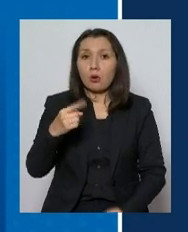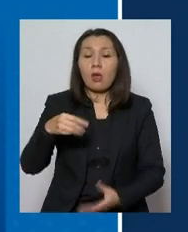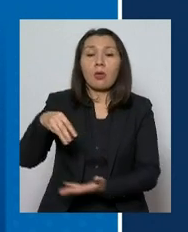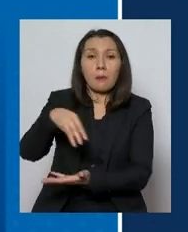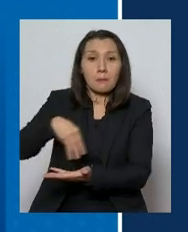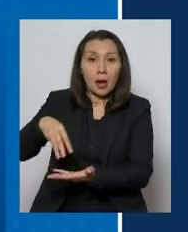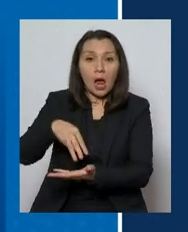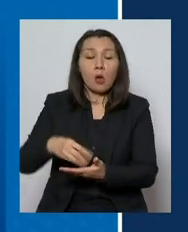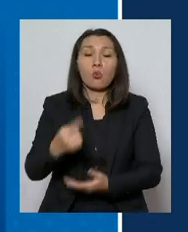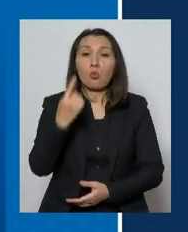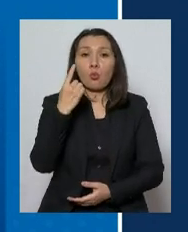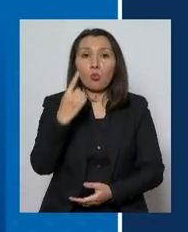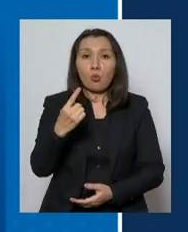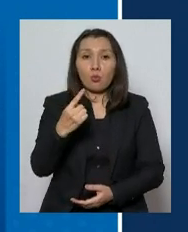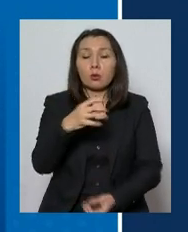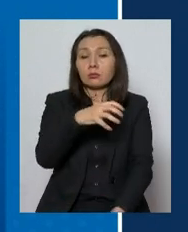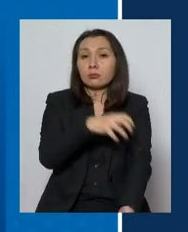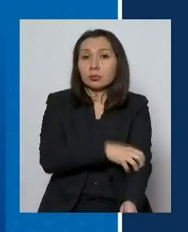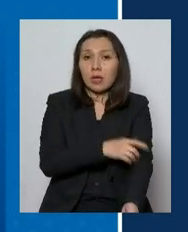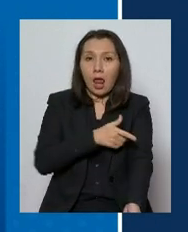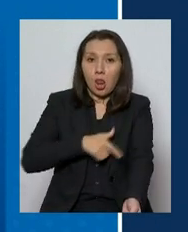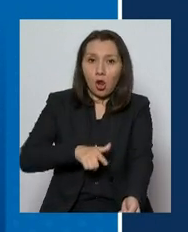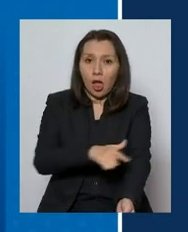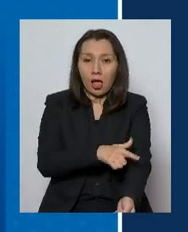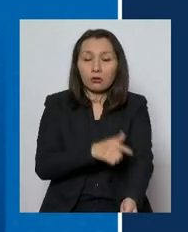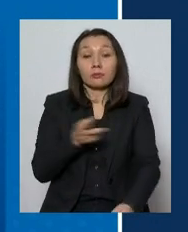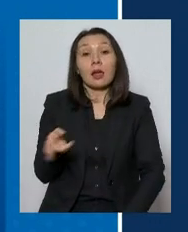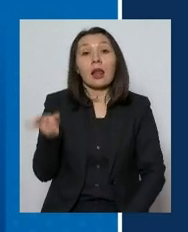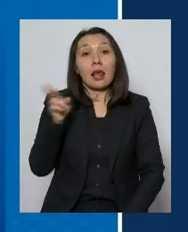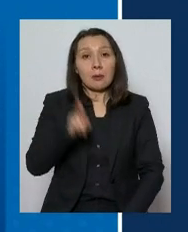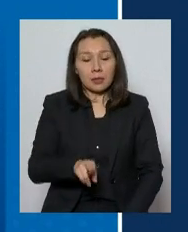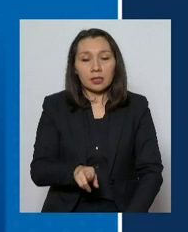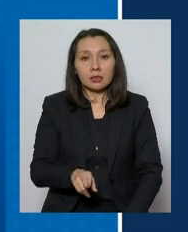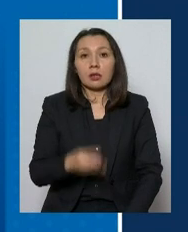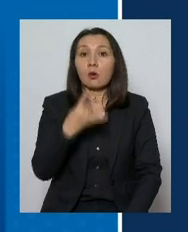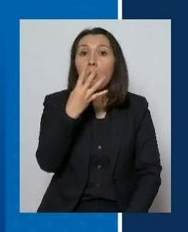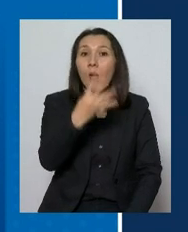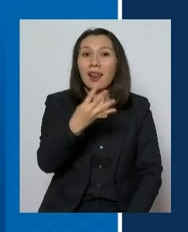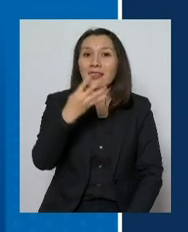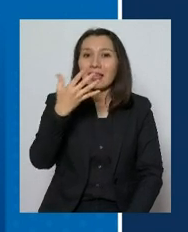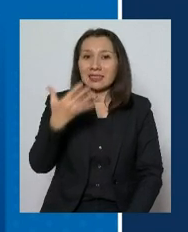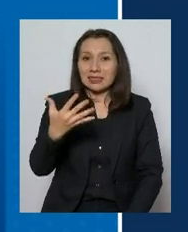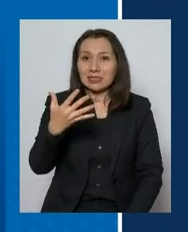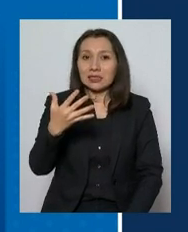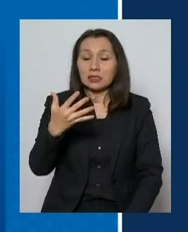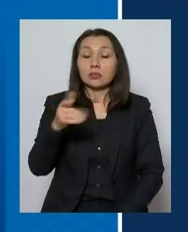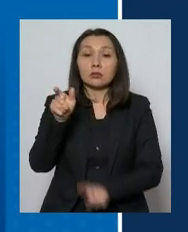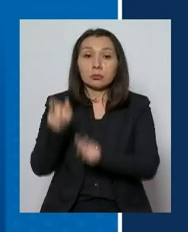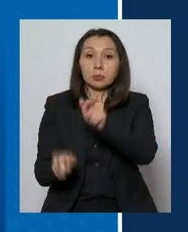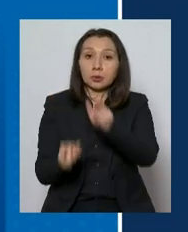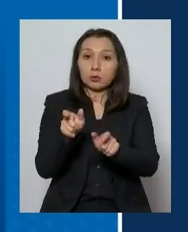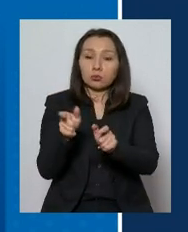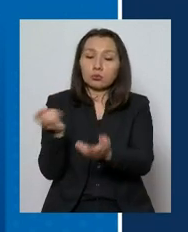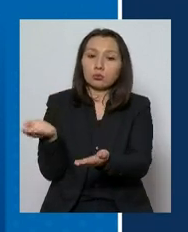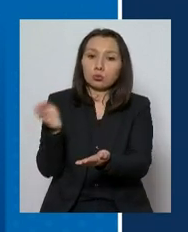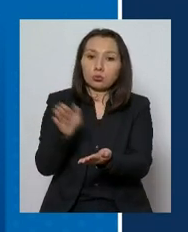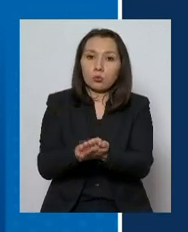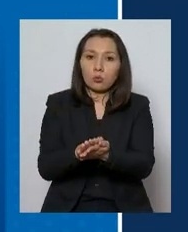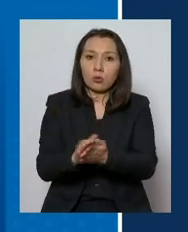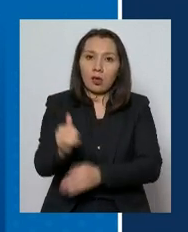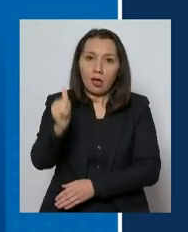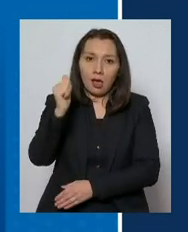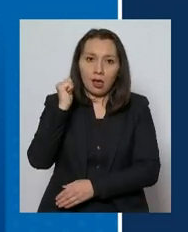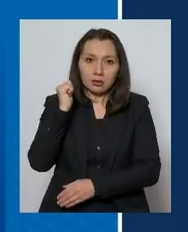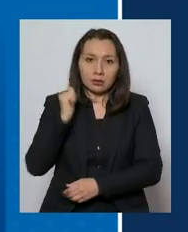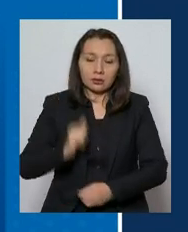Maule y 1 región de Los Lagos. Reitero, son 45 los fallecidos el día de ayer.